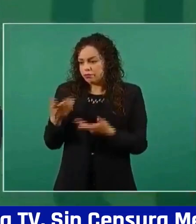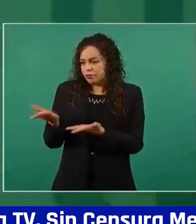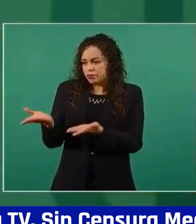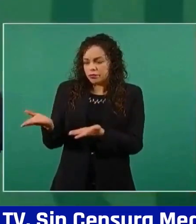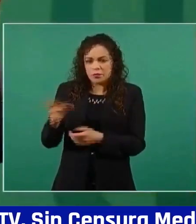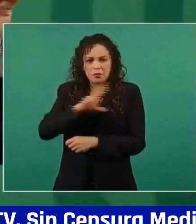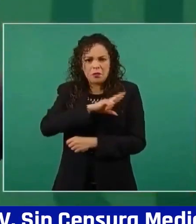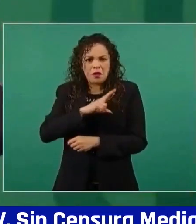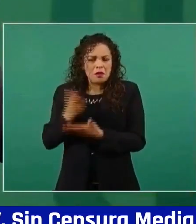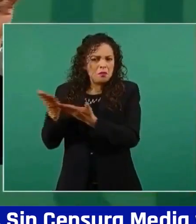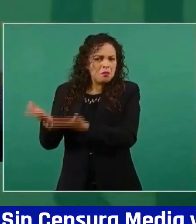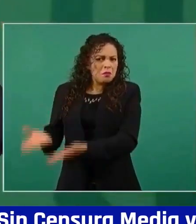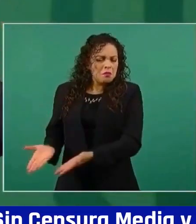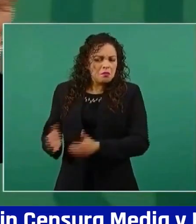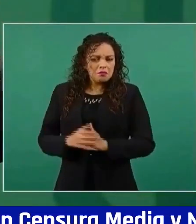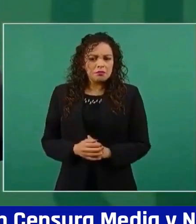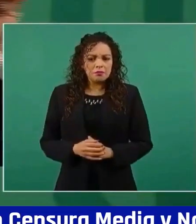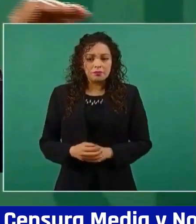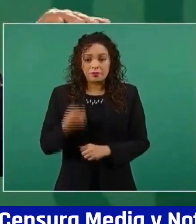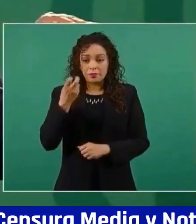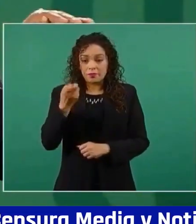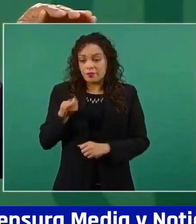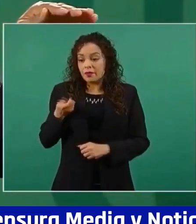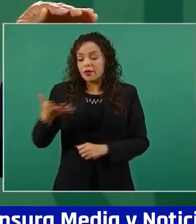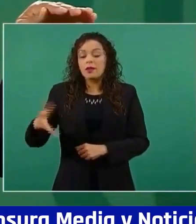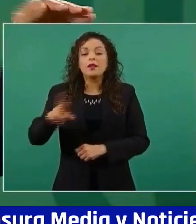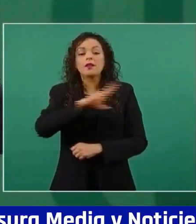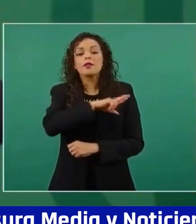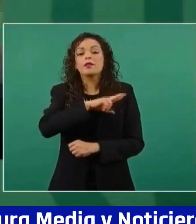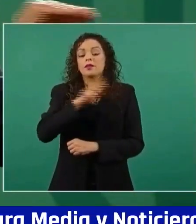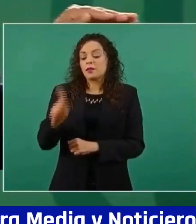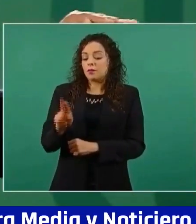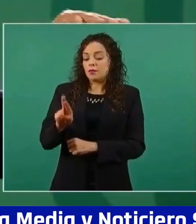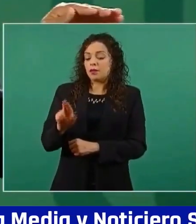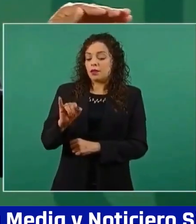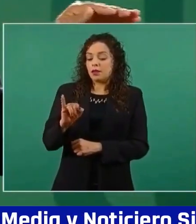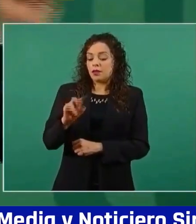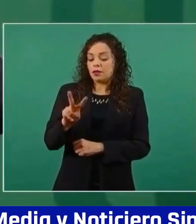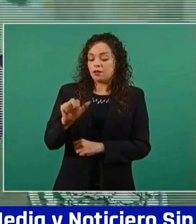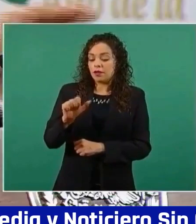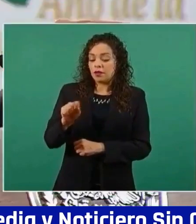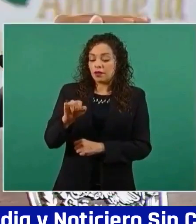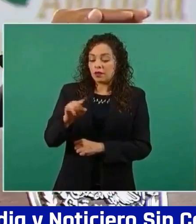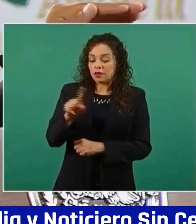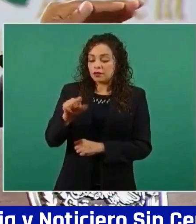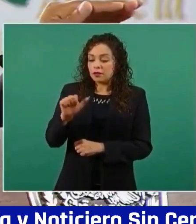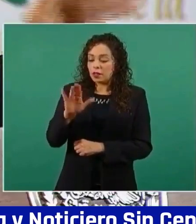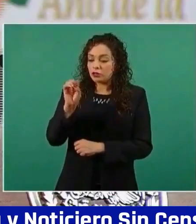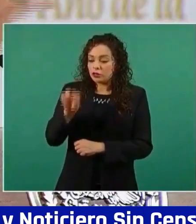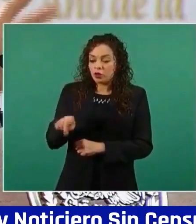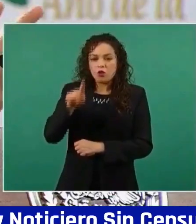Eso es la privatización. Busquen el diccionario, y